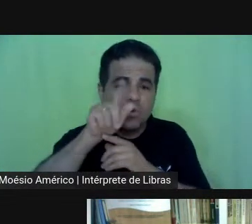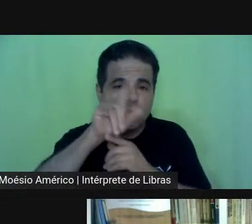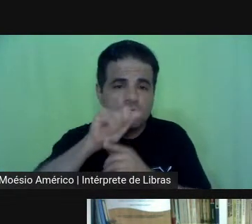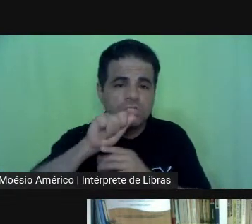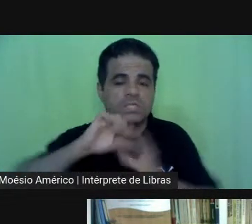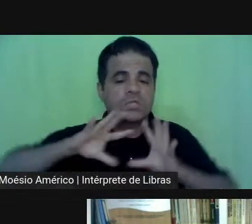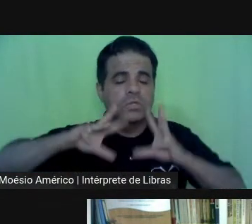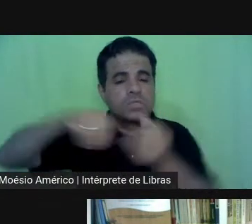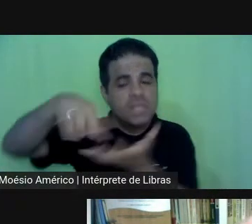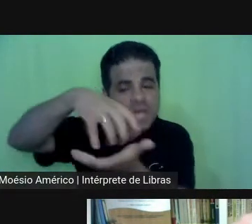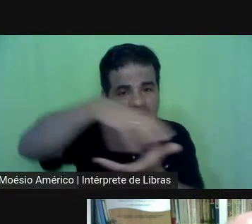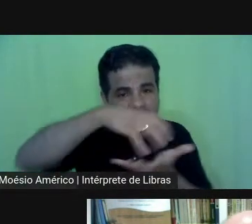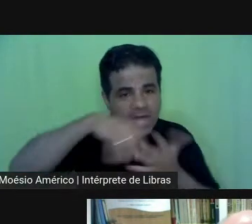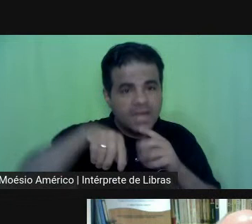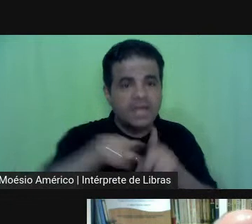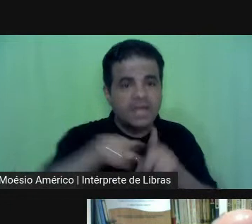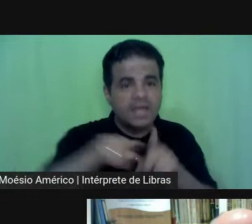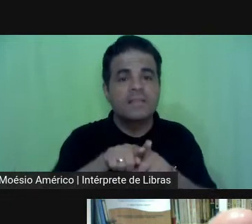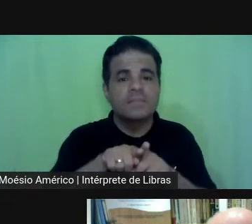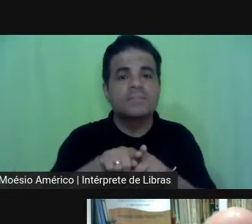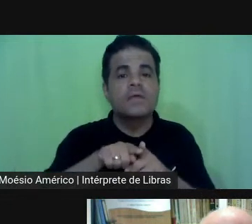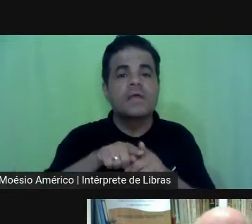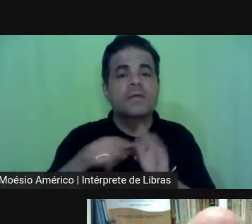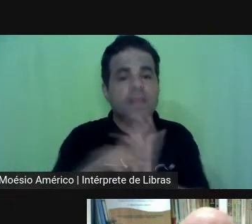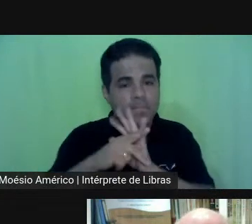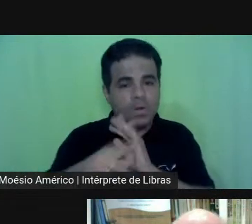inclusive para la propia mística